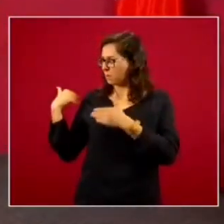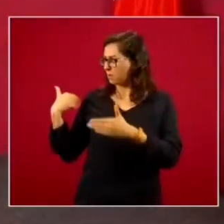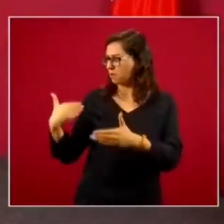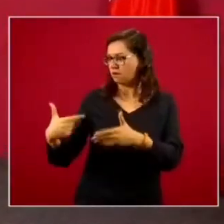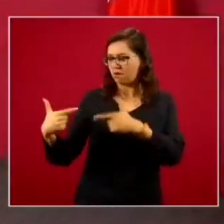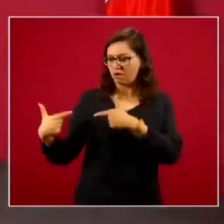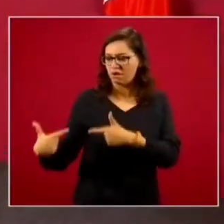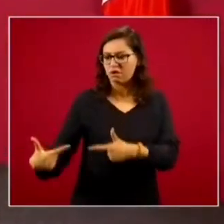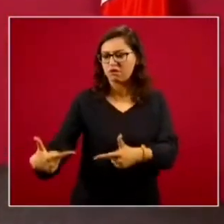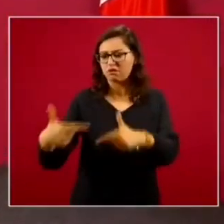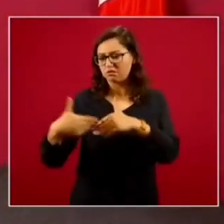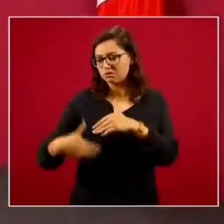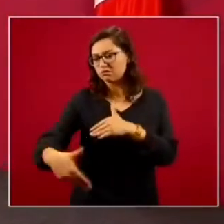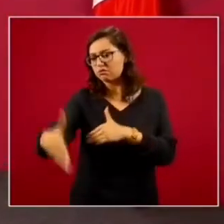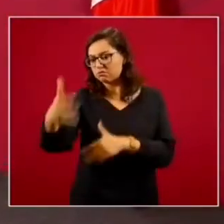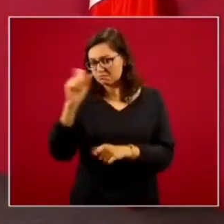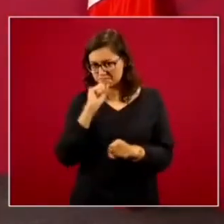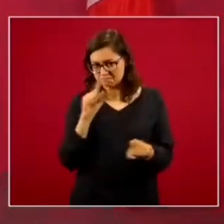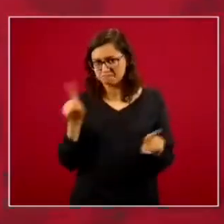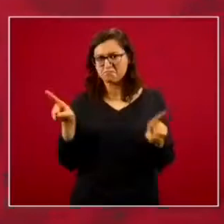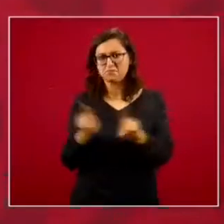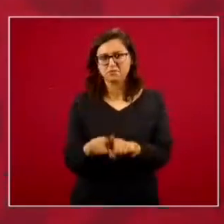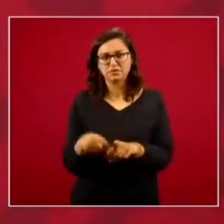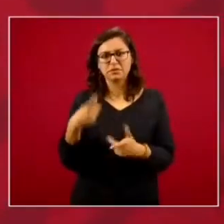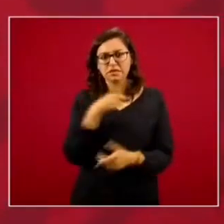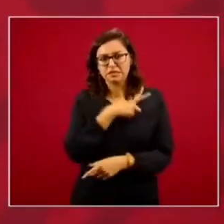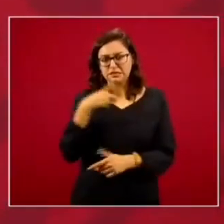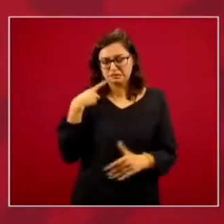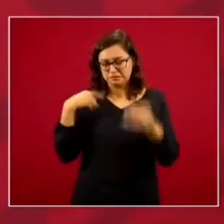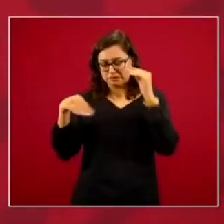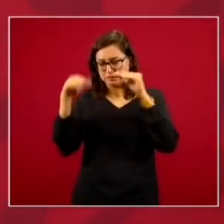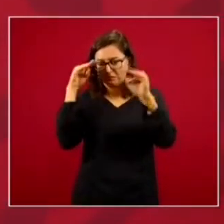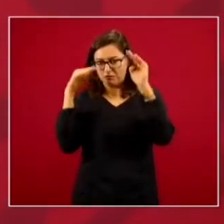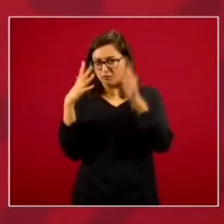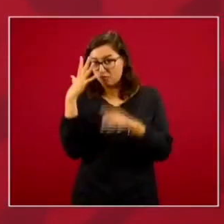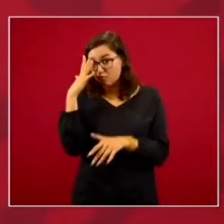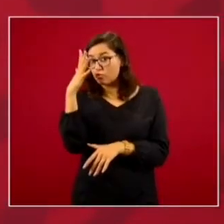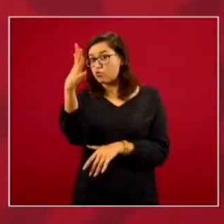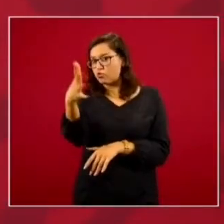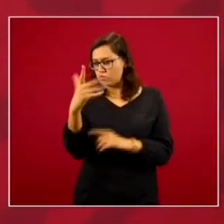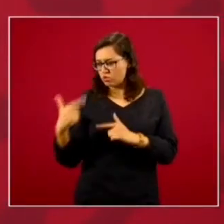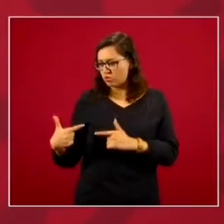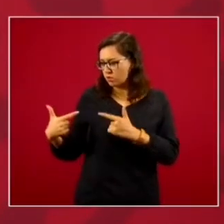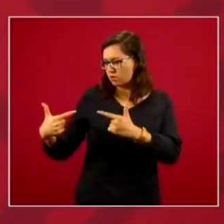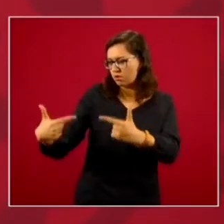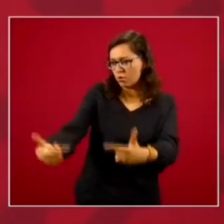las nuevas generaciones. Hay que pensar mucho en eso.